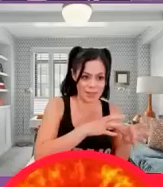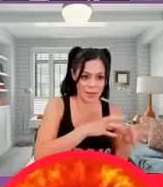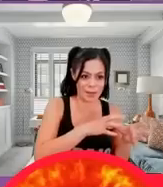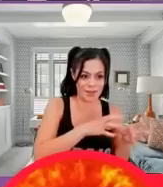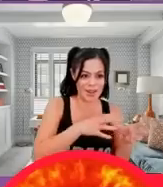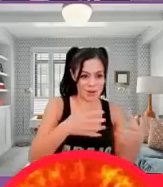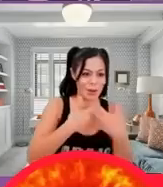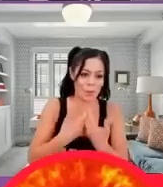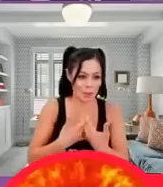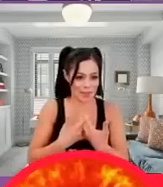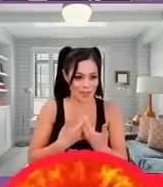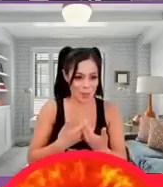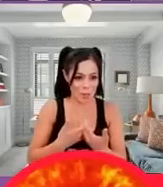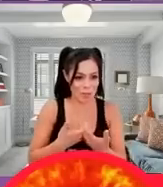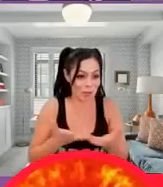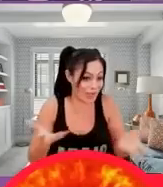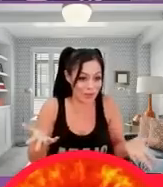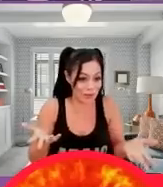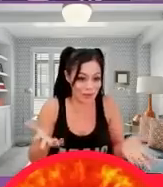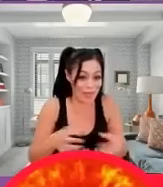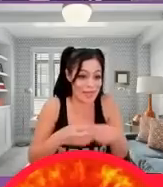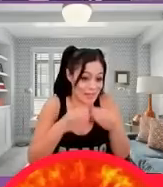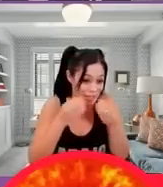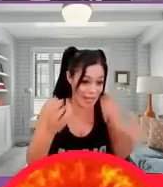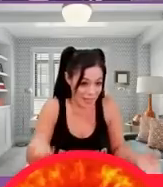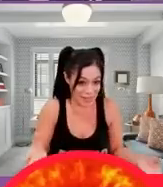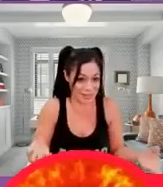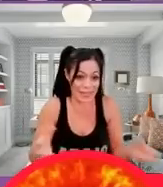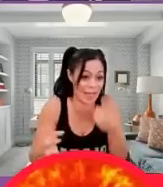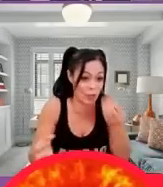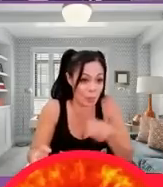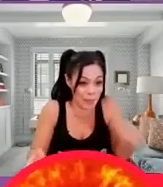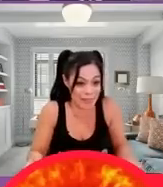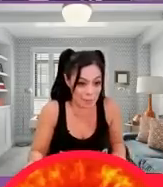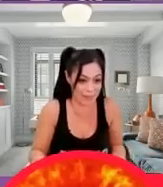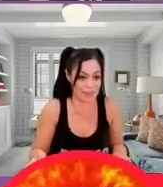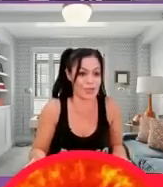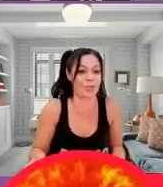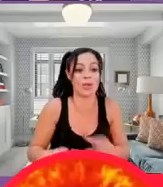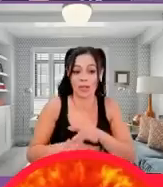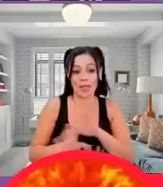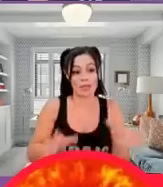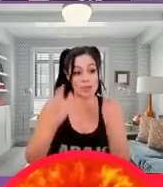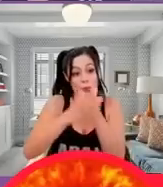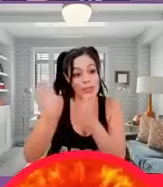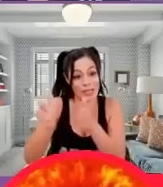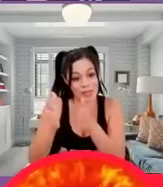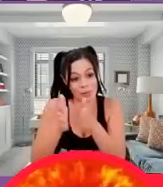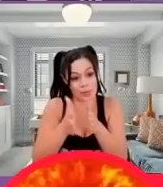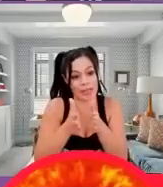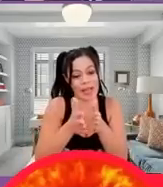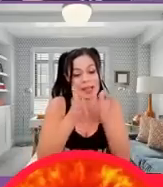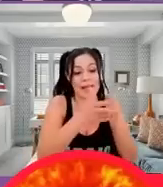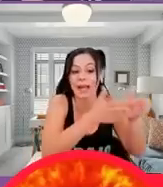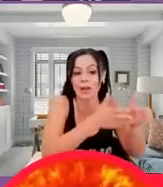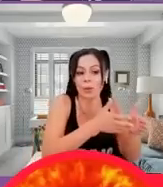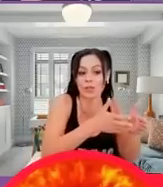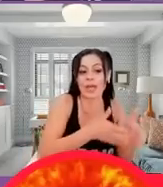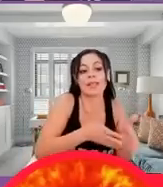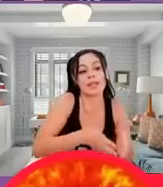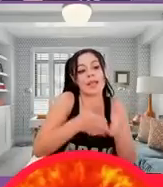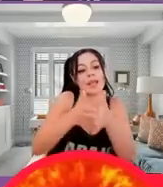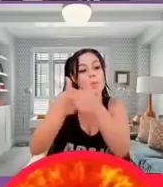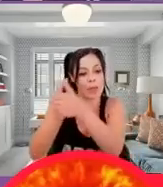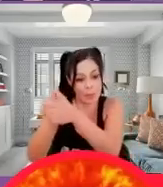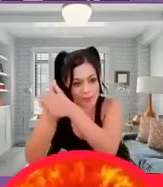problema, ¿sabes? No es pluripartidismo. Por tanto, se cae completamente. So, si tú quieres arreglar algo en una